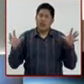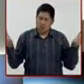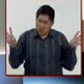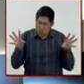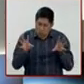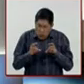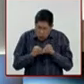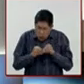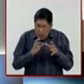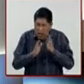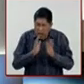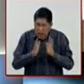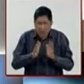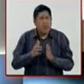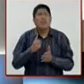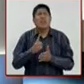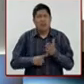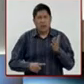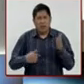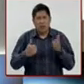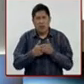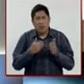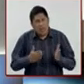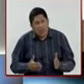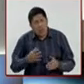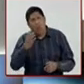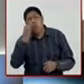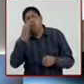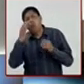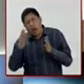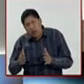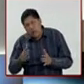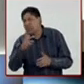ver, Giovanna, ¿cómo estás? ¿Esta asamblea de los vecinos?